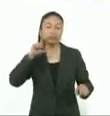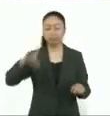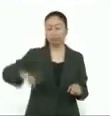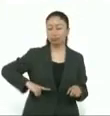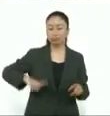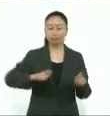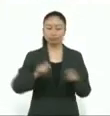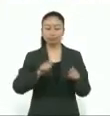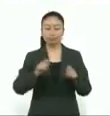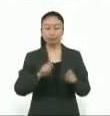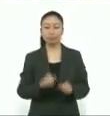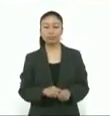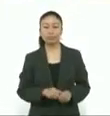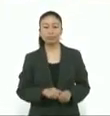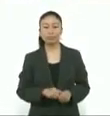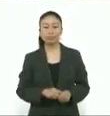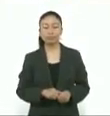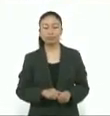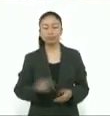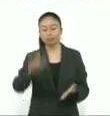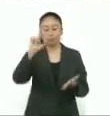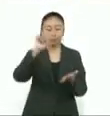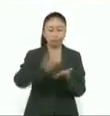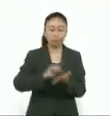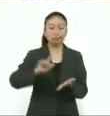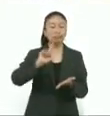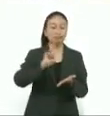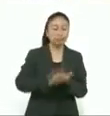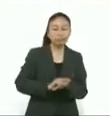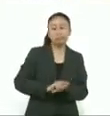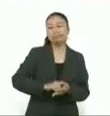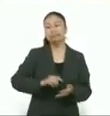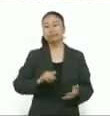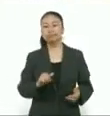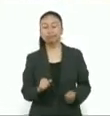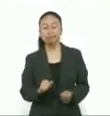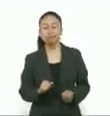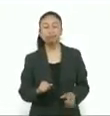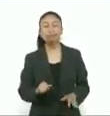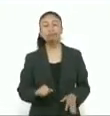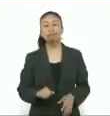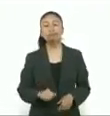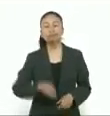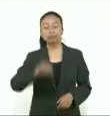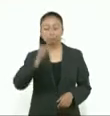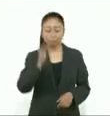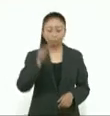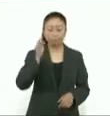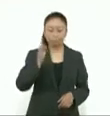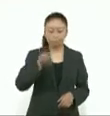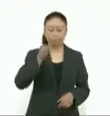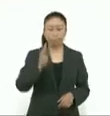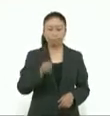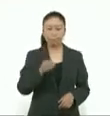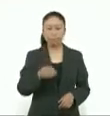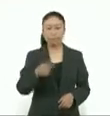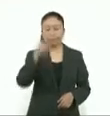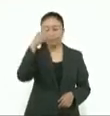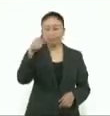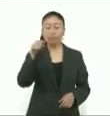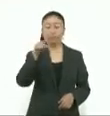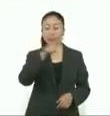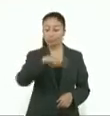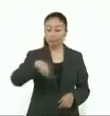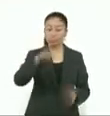estamos aprobando diversas iniciativas que inciden de manera positiva en